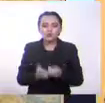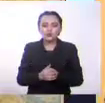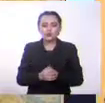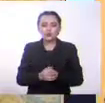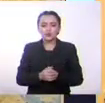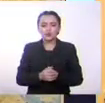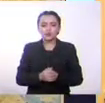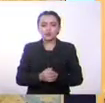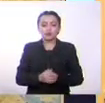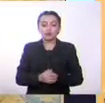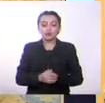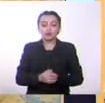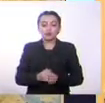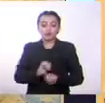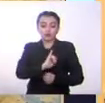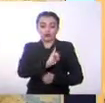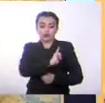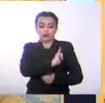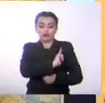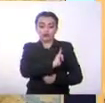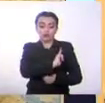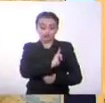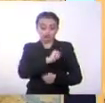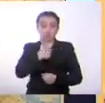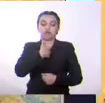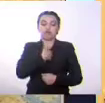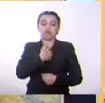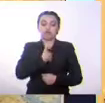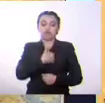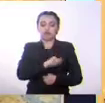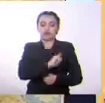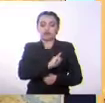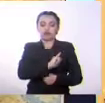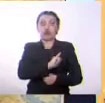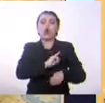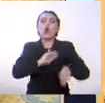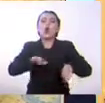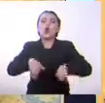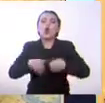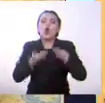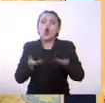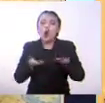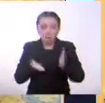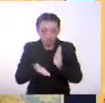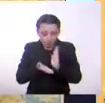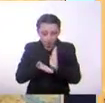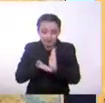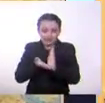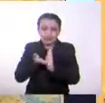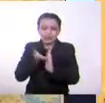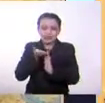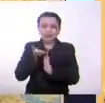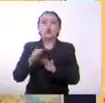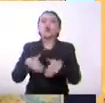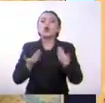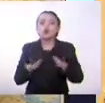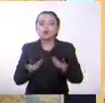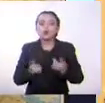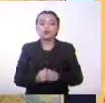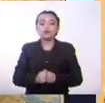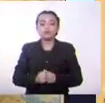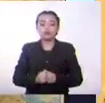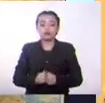identidad. ¿Cómo se construye esa identidad? Fácilmente. Las identidades se construyen a partir de